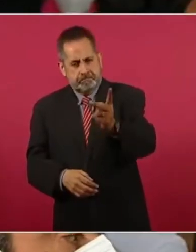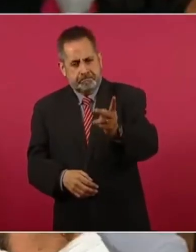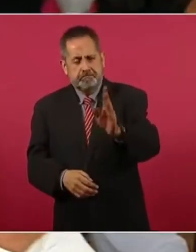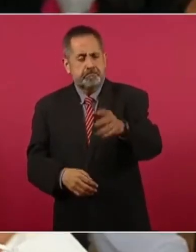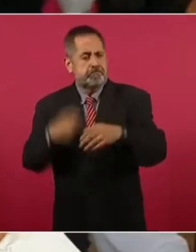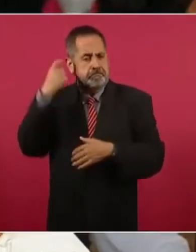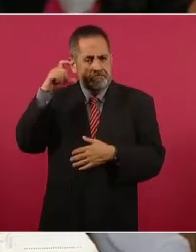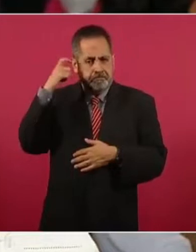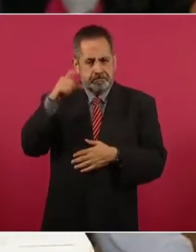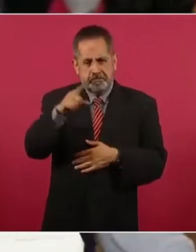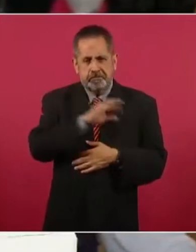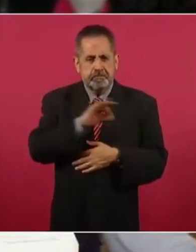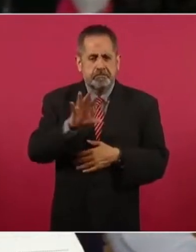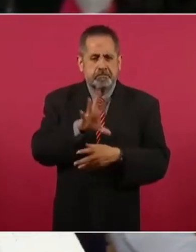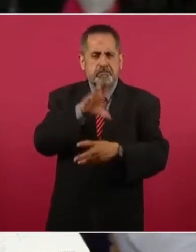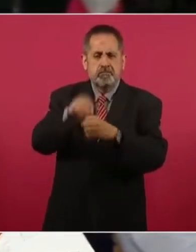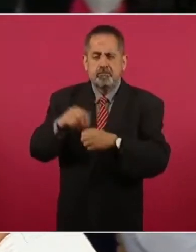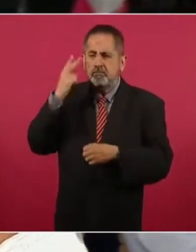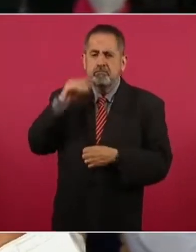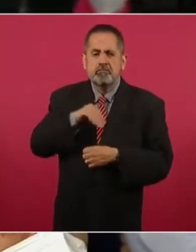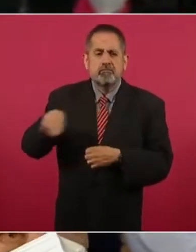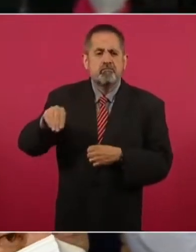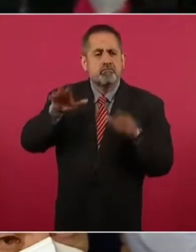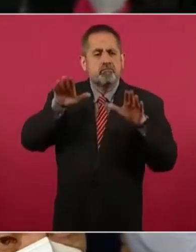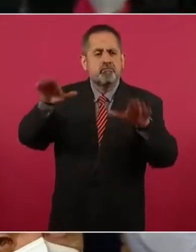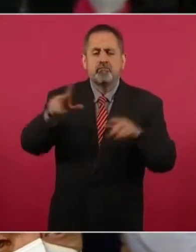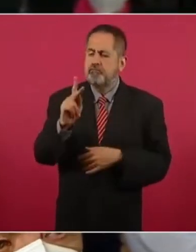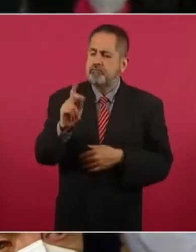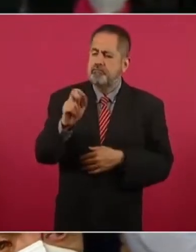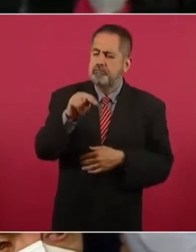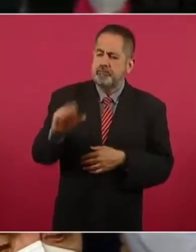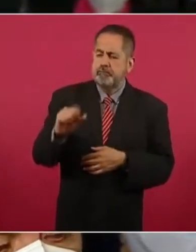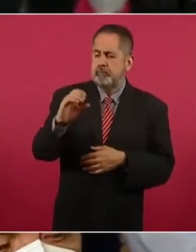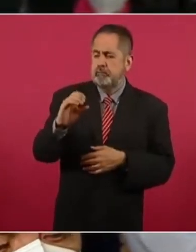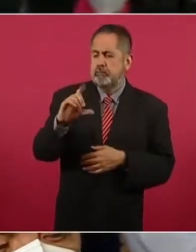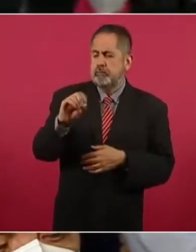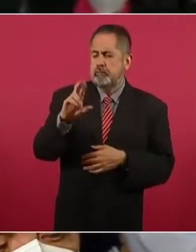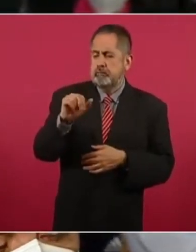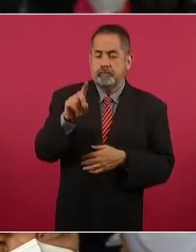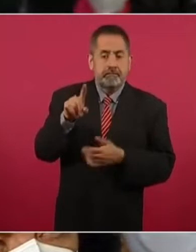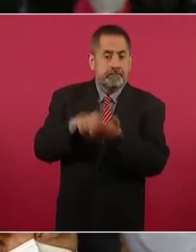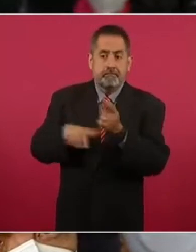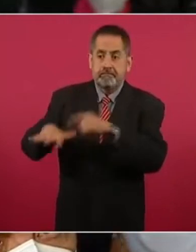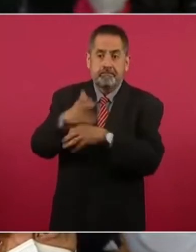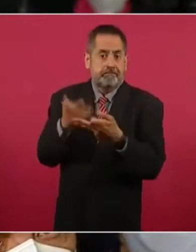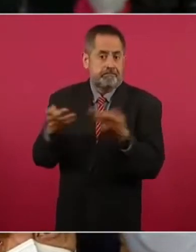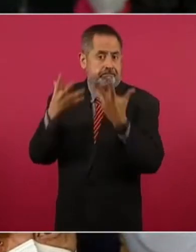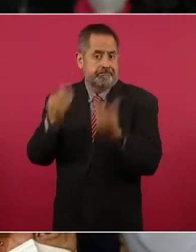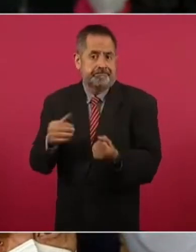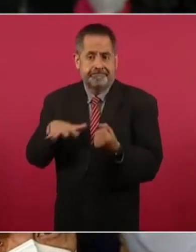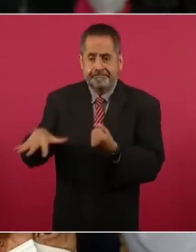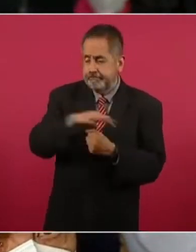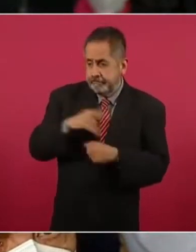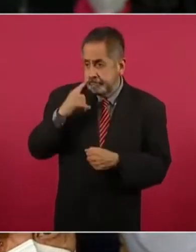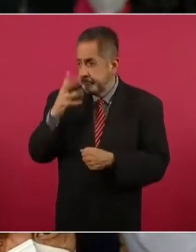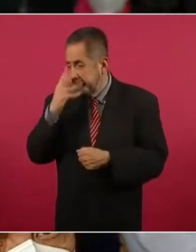de Querétaro, ¿podría incluir un recorrido aéreo por Peña Colorada, que es un importante ecosistema que tiene un papel clave